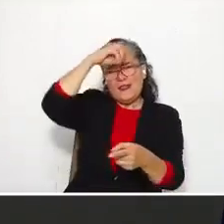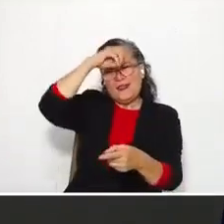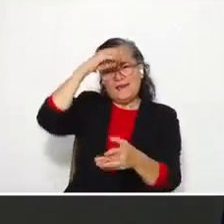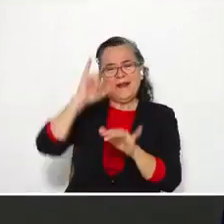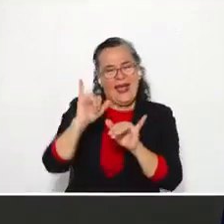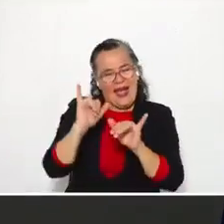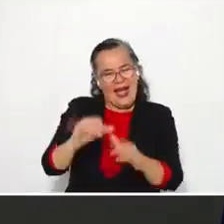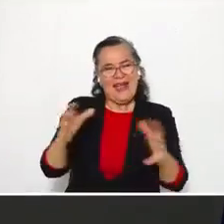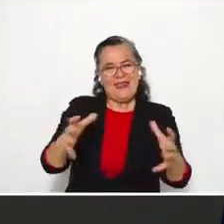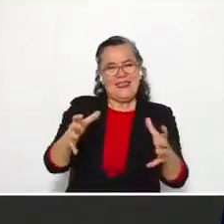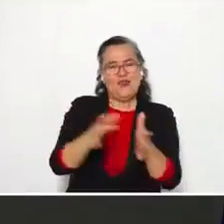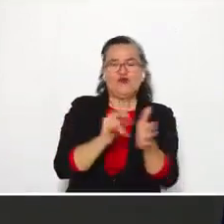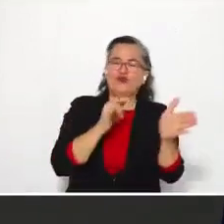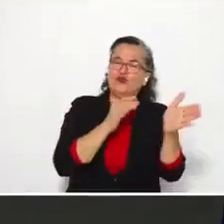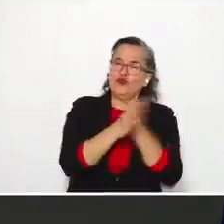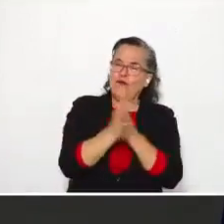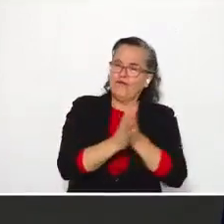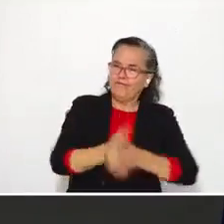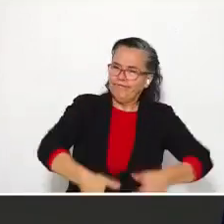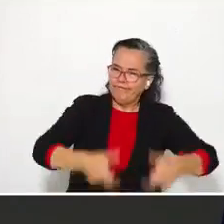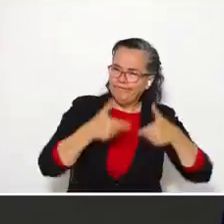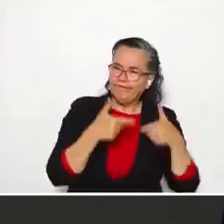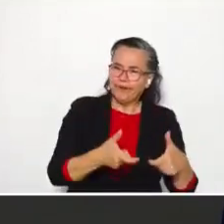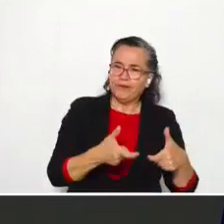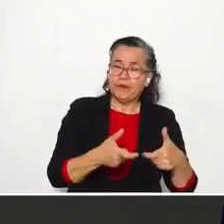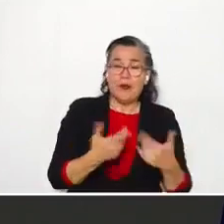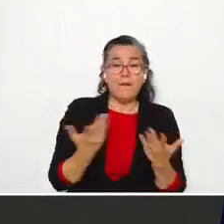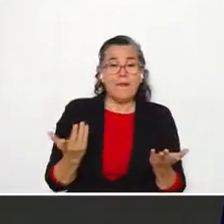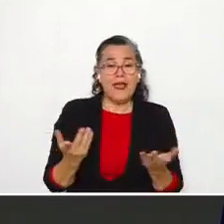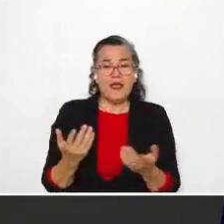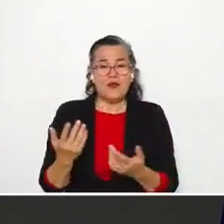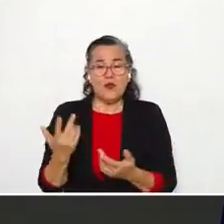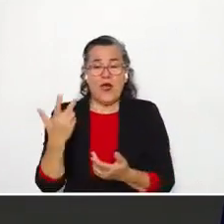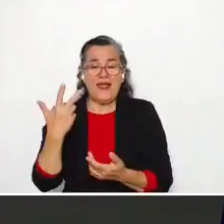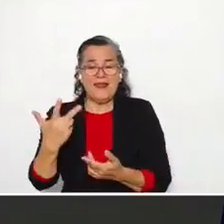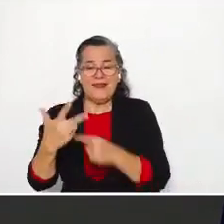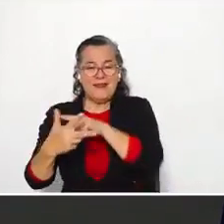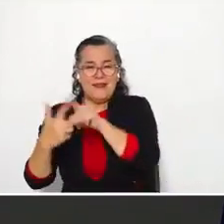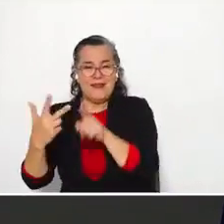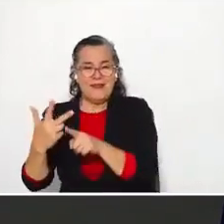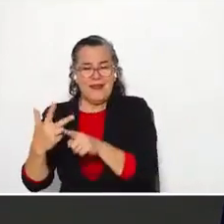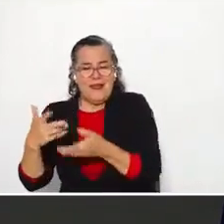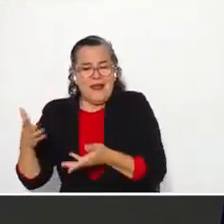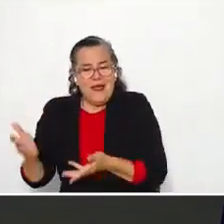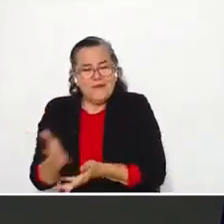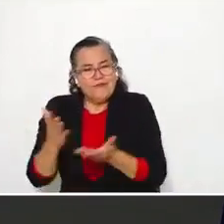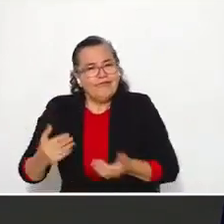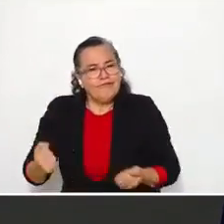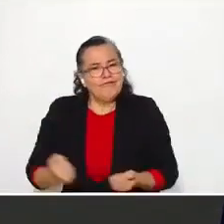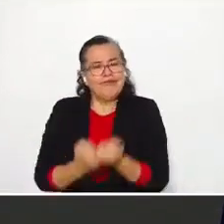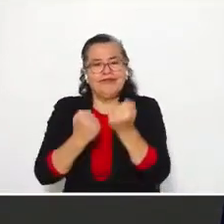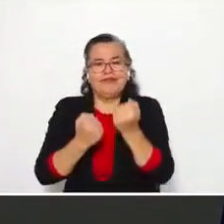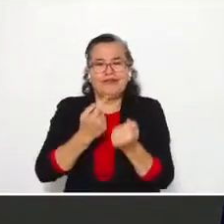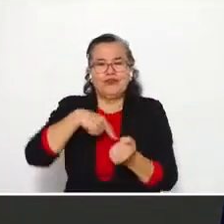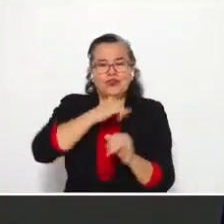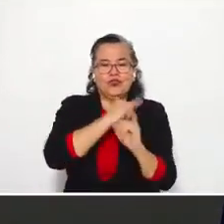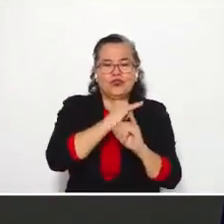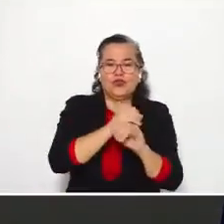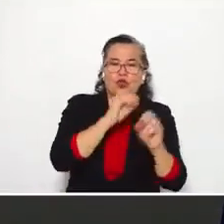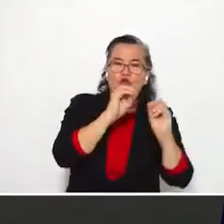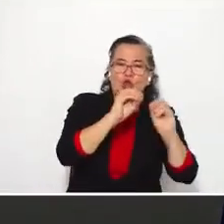opiniones. Sin embargo, hay una triada fundamental que inspira nuestras instituciones: